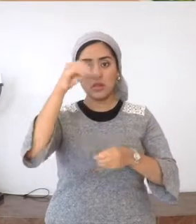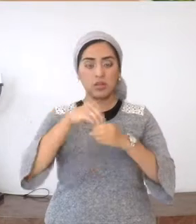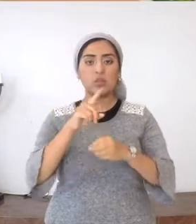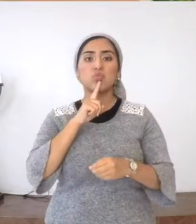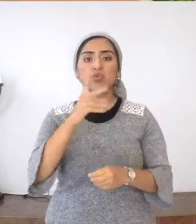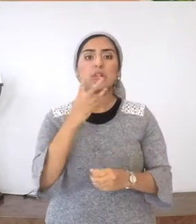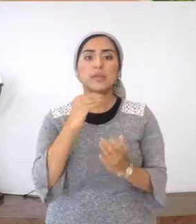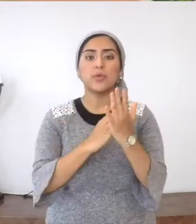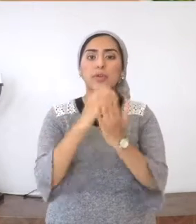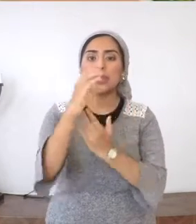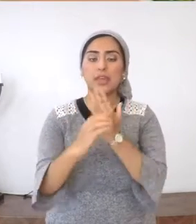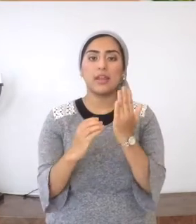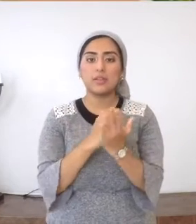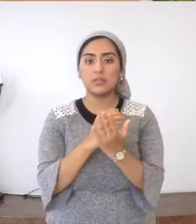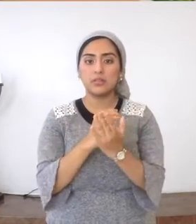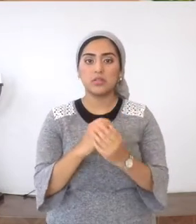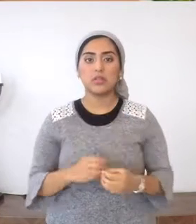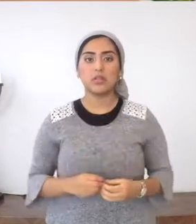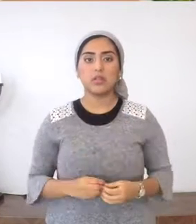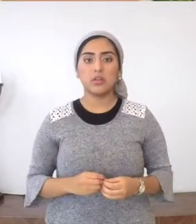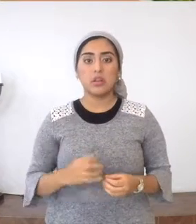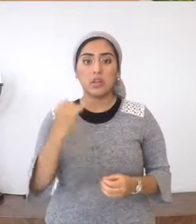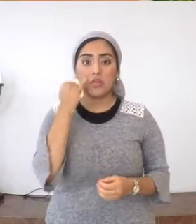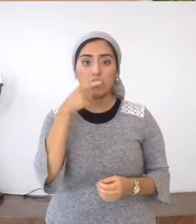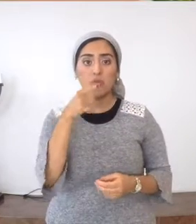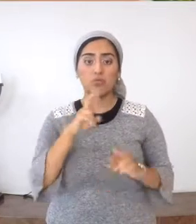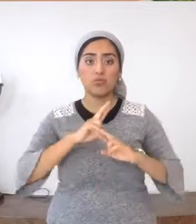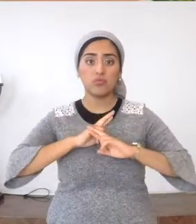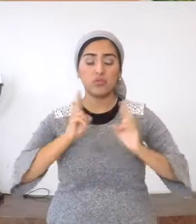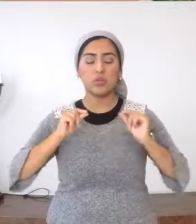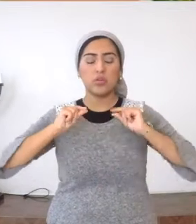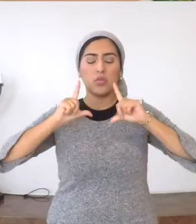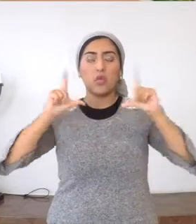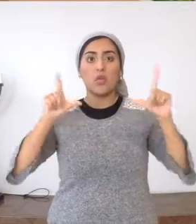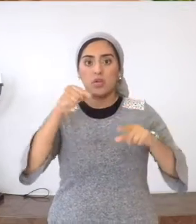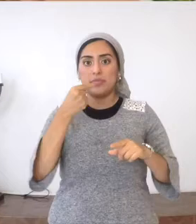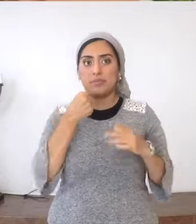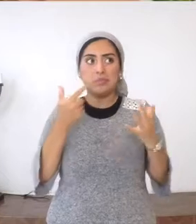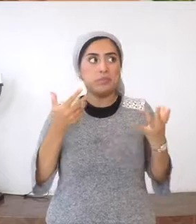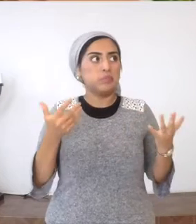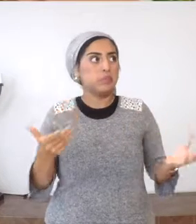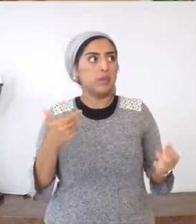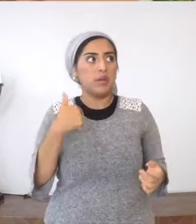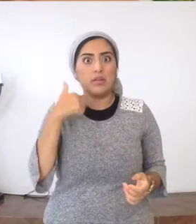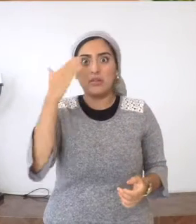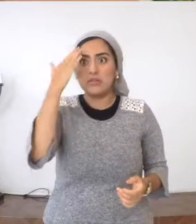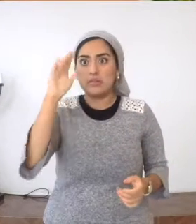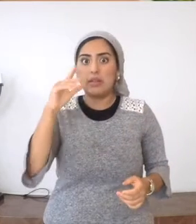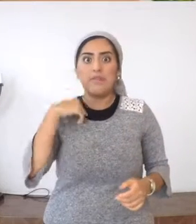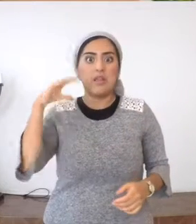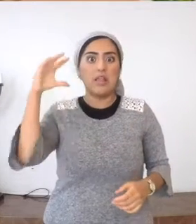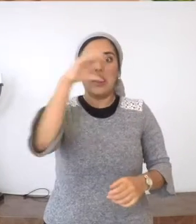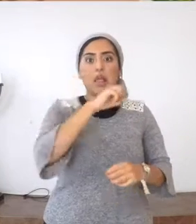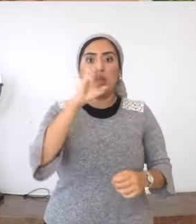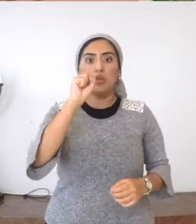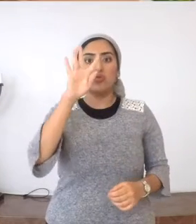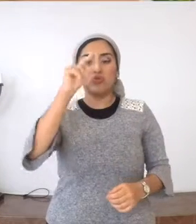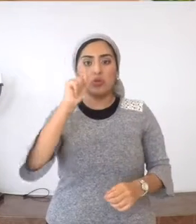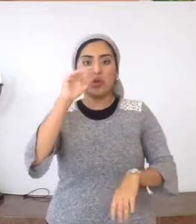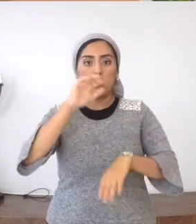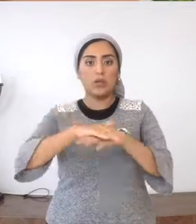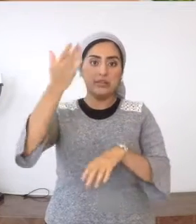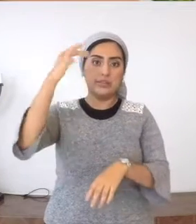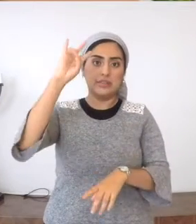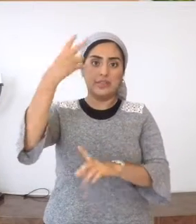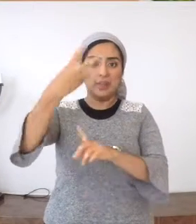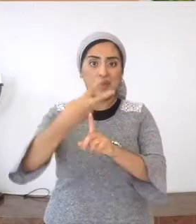arrepentimiento Guardes el Shabbat Guardes las fiestas Del Eterno En su calendario Correcto Si tú Ya estás despertando Y dijiste